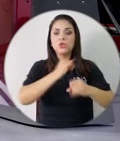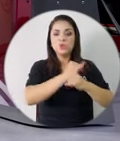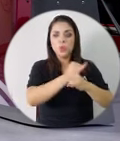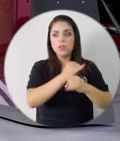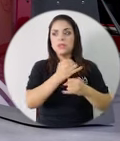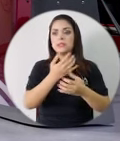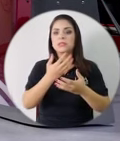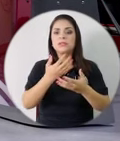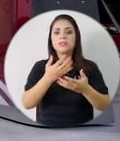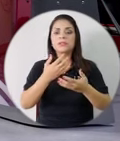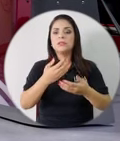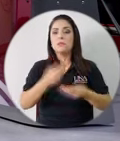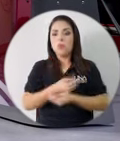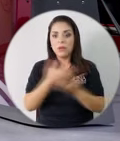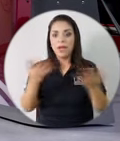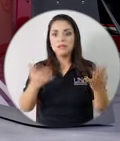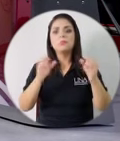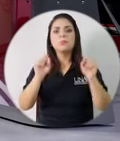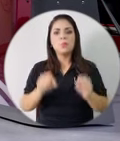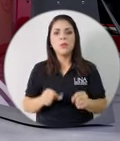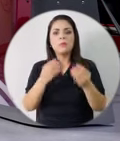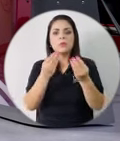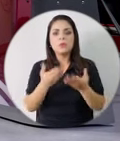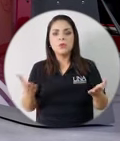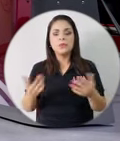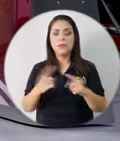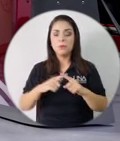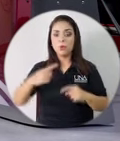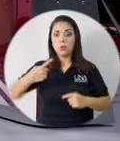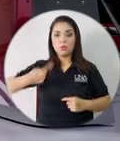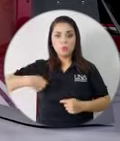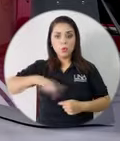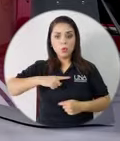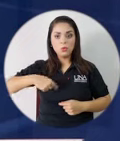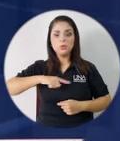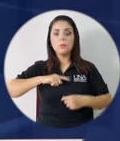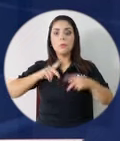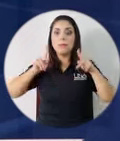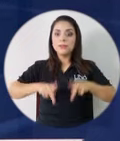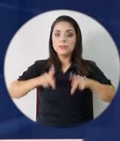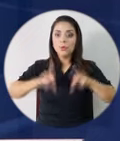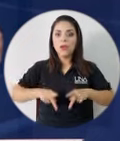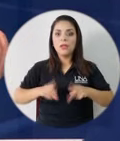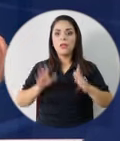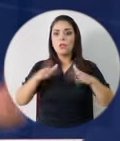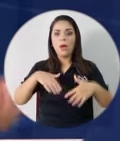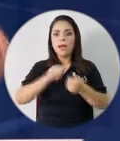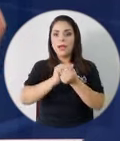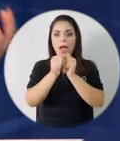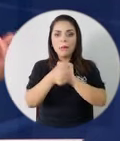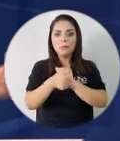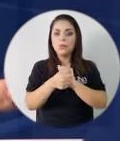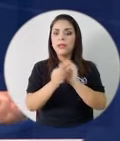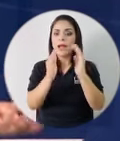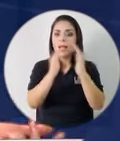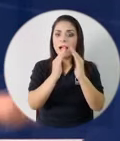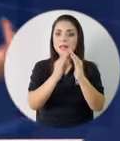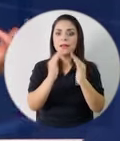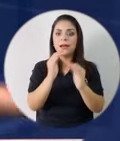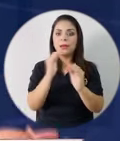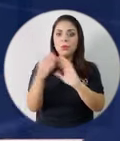y las instituciones y la Universidad Nacional pueden hacer muchas cosas, pero si nosotros como personas no promovemos los cambios necesarios en